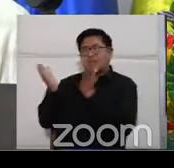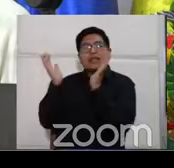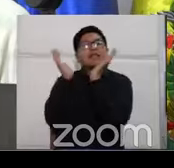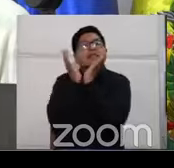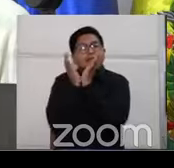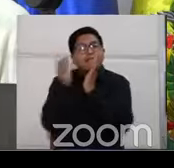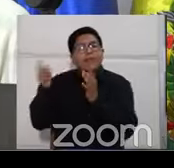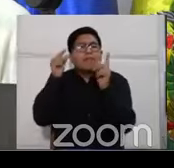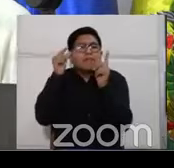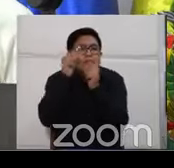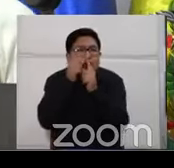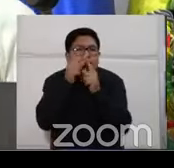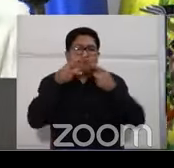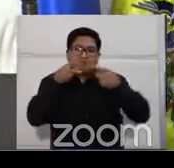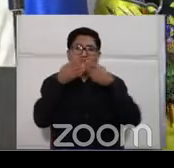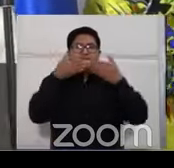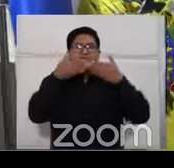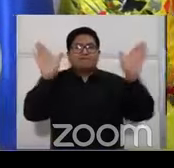este encuentro virtual